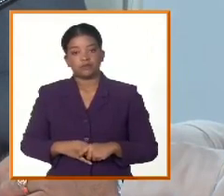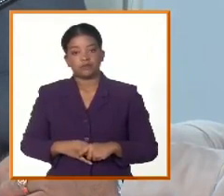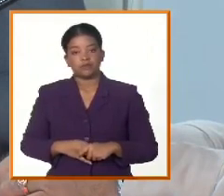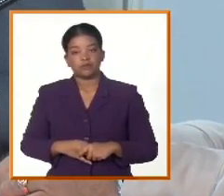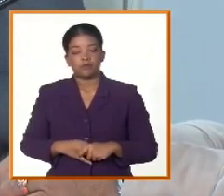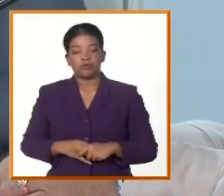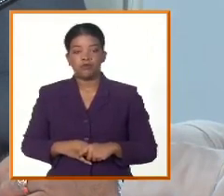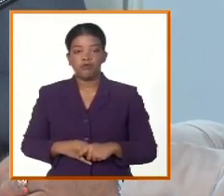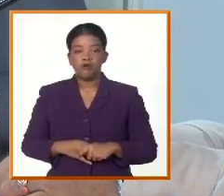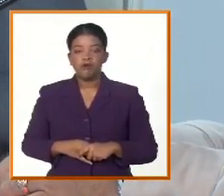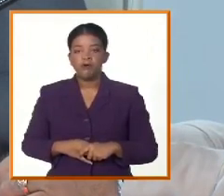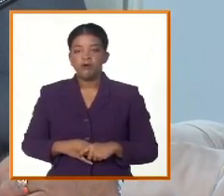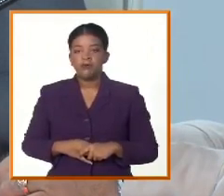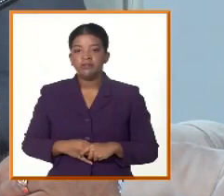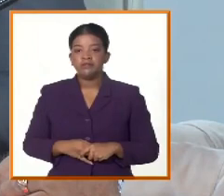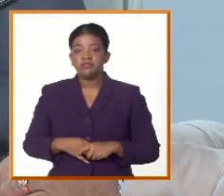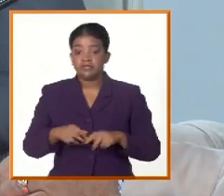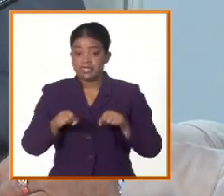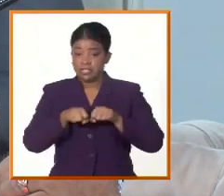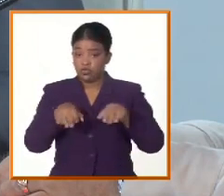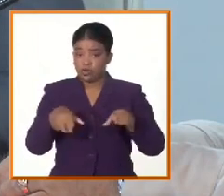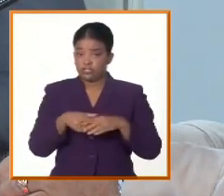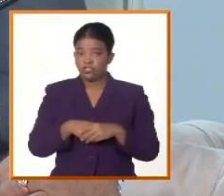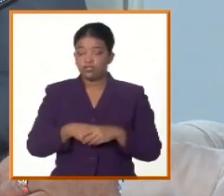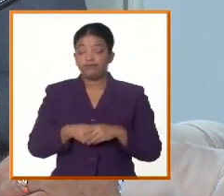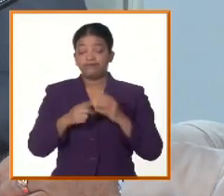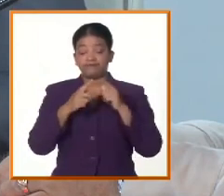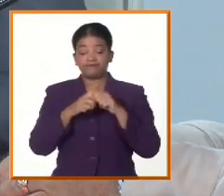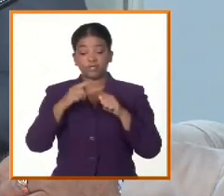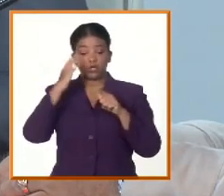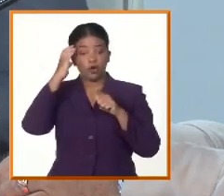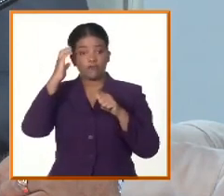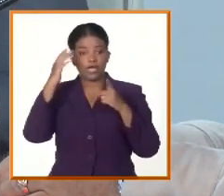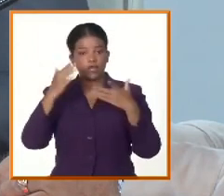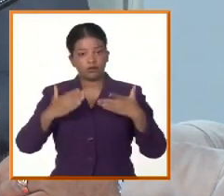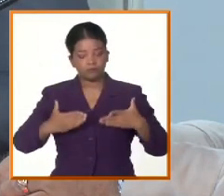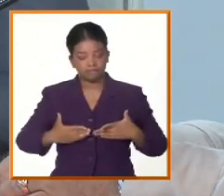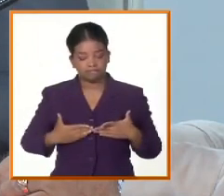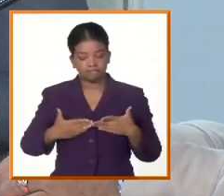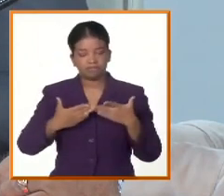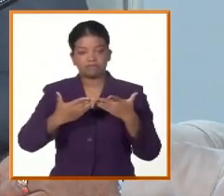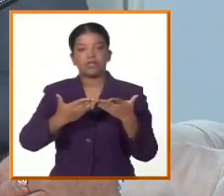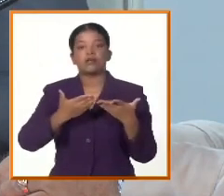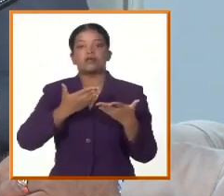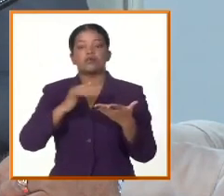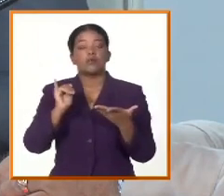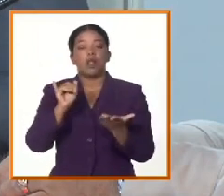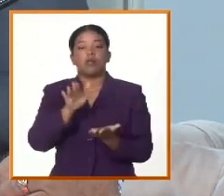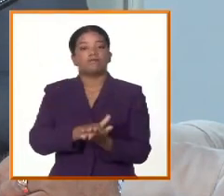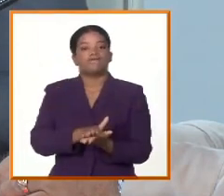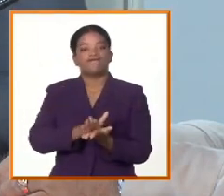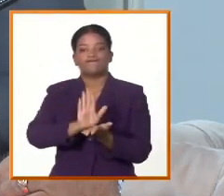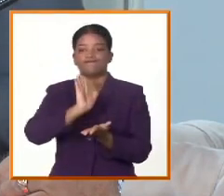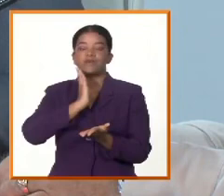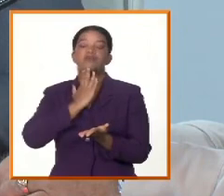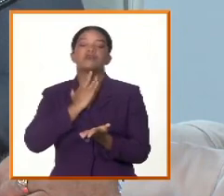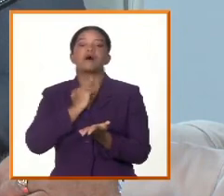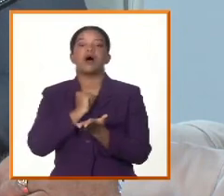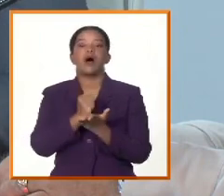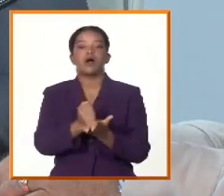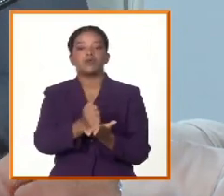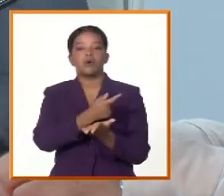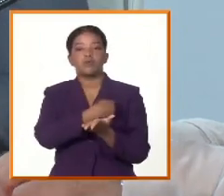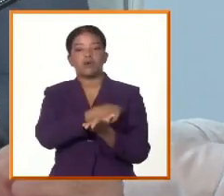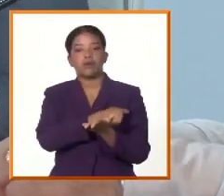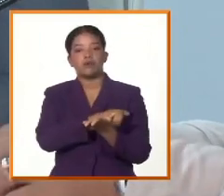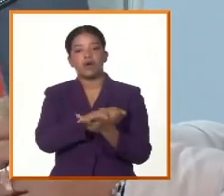voluntad del gobierno cubano del compromiso gobierno cubano con su pueblo se implementa en el dos la ley 148